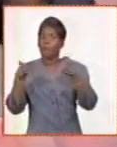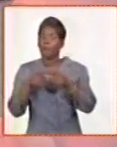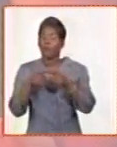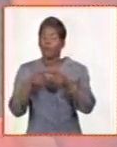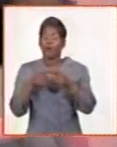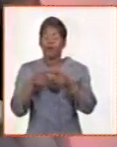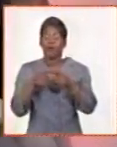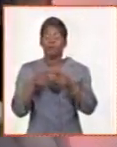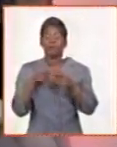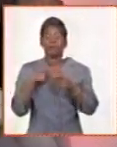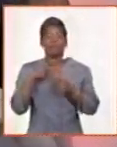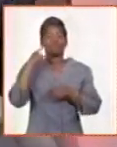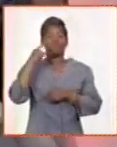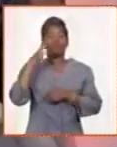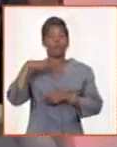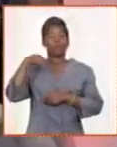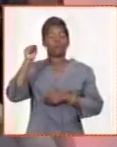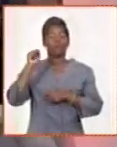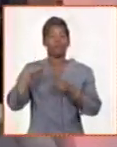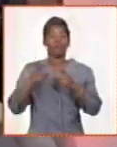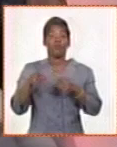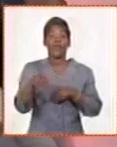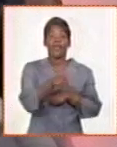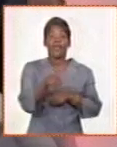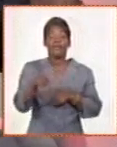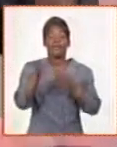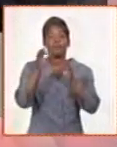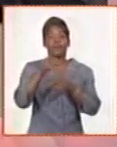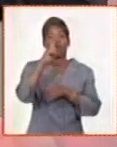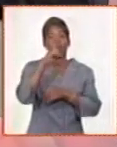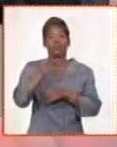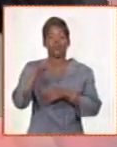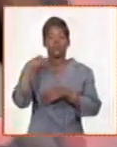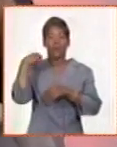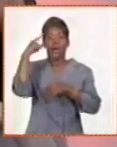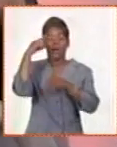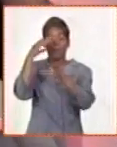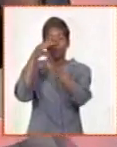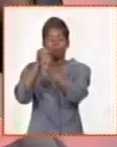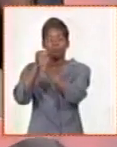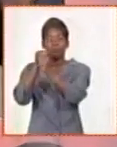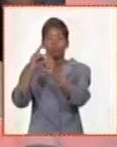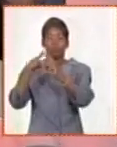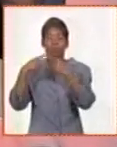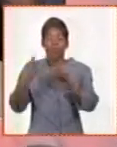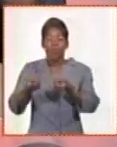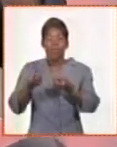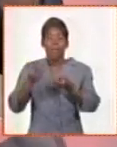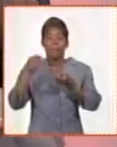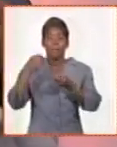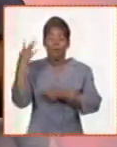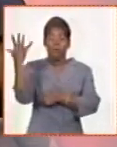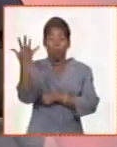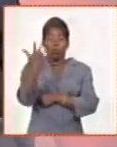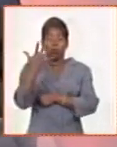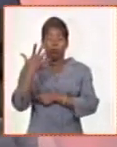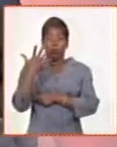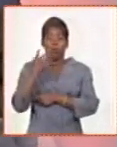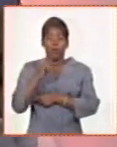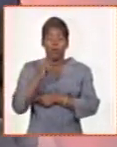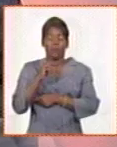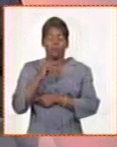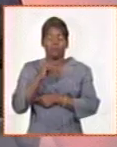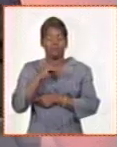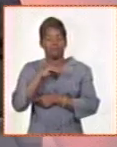aquel de los niños que descubrieron a Chaplin de Cortázar en la sierra, es el mismo shock todavía, o sea, están así como descubriendo